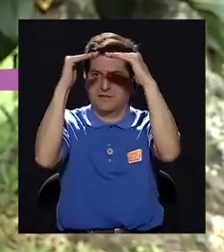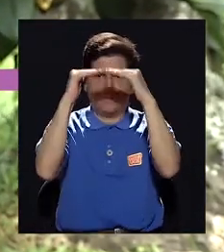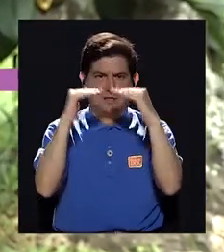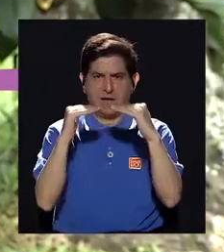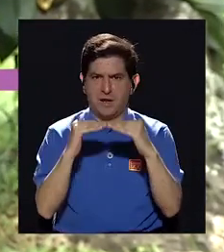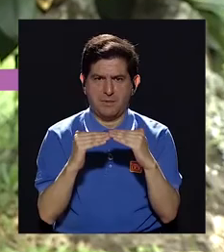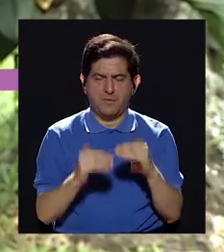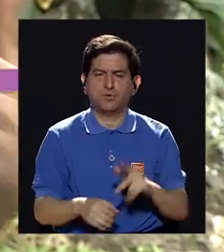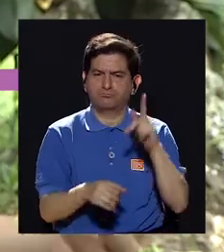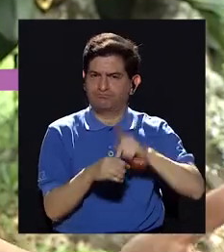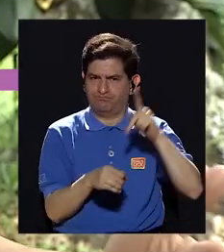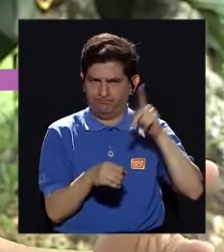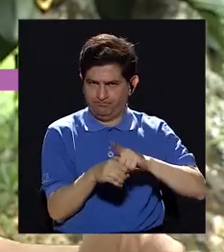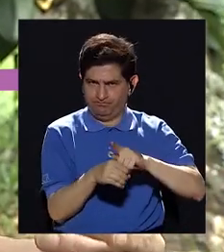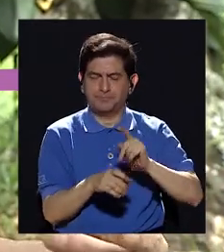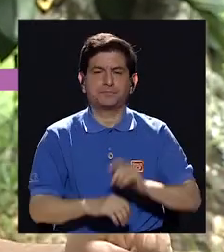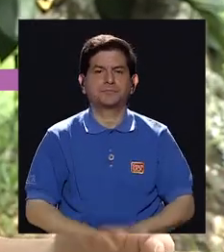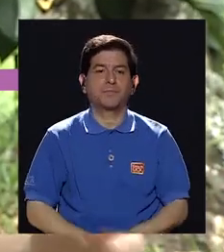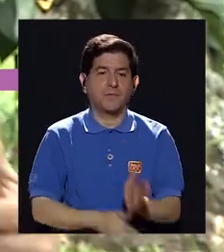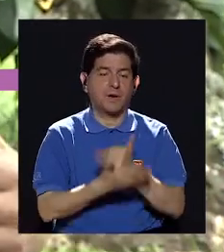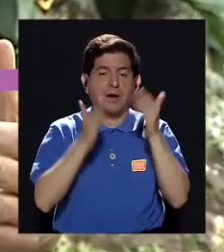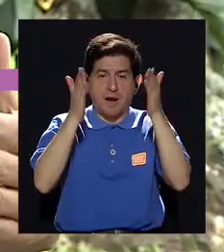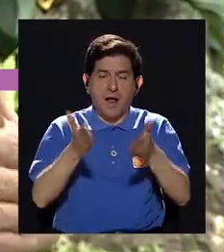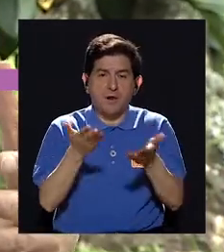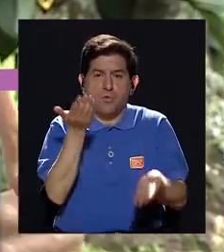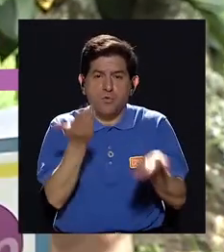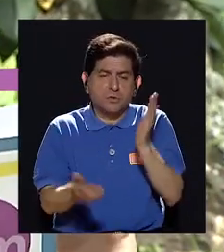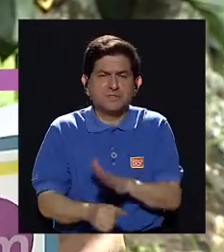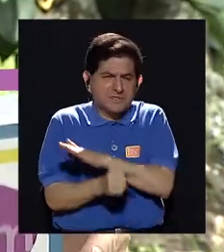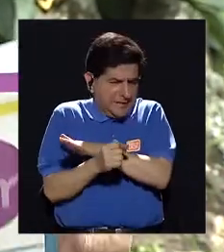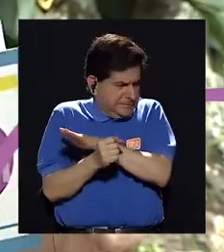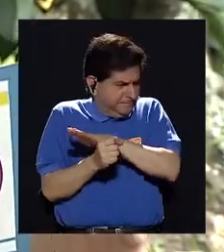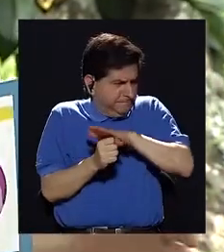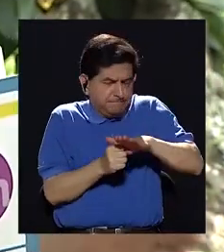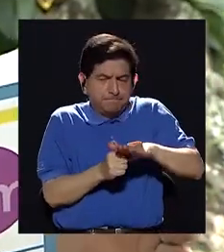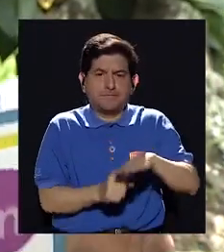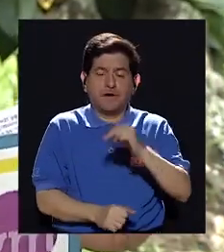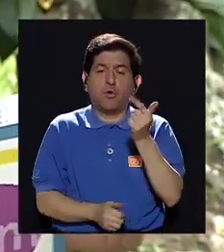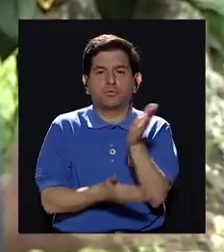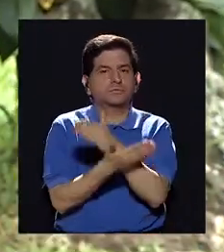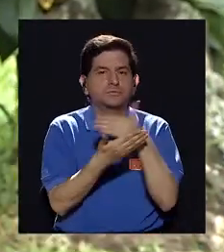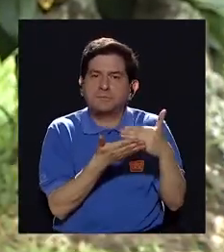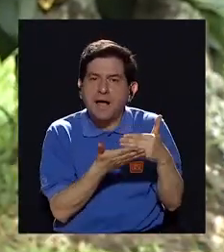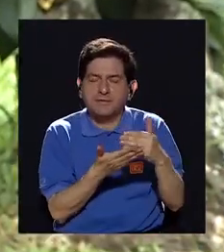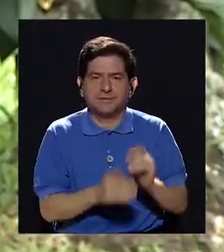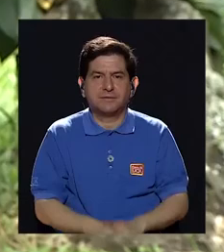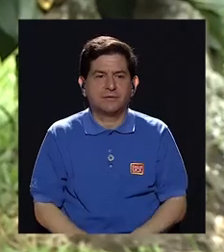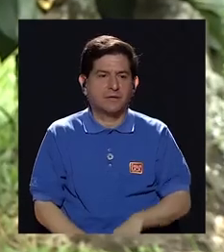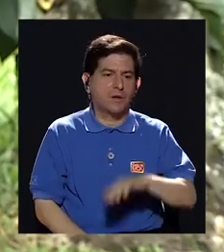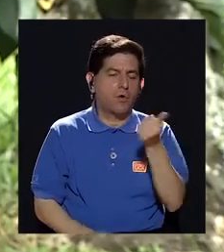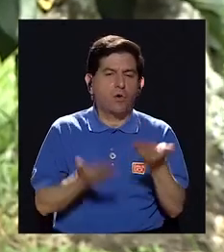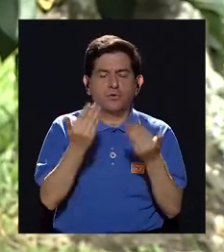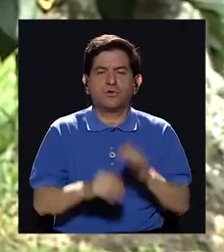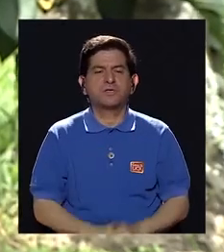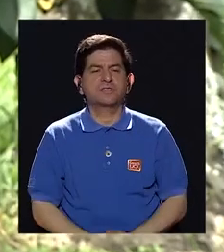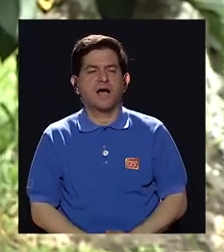niveles de involucramiento, ¿verdad? Hay unos que se meten muy de lleno, otros parcialmente, otros un